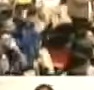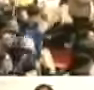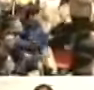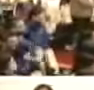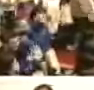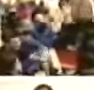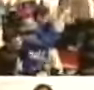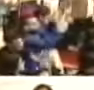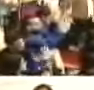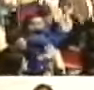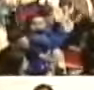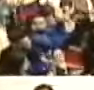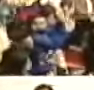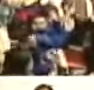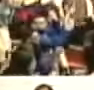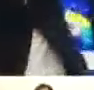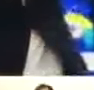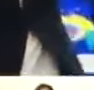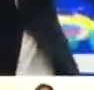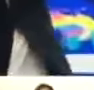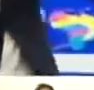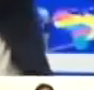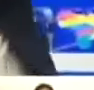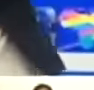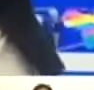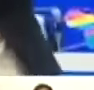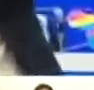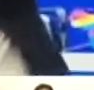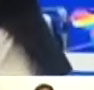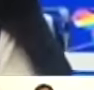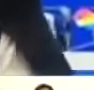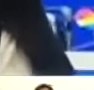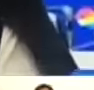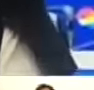referéndum consultivo, en una nueva cita con la historia venezolana.